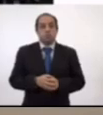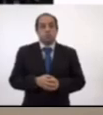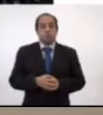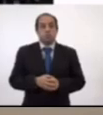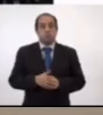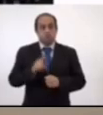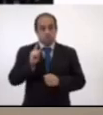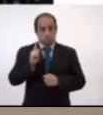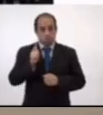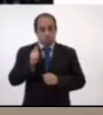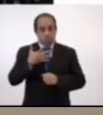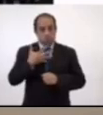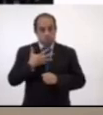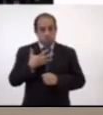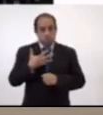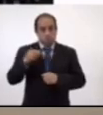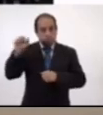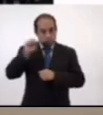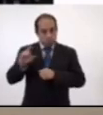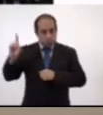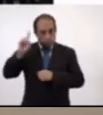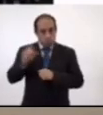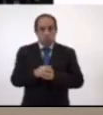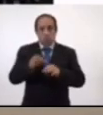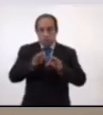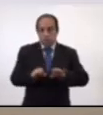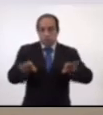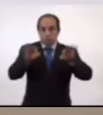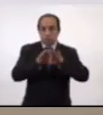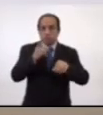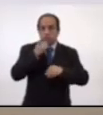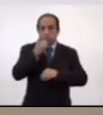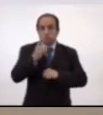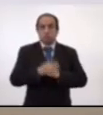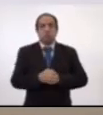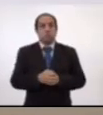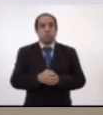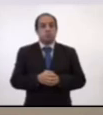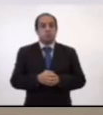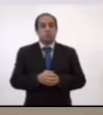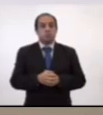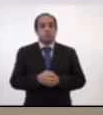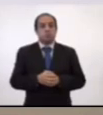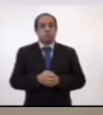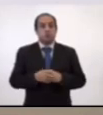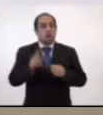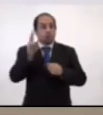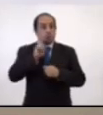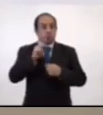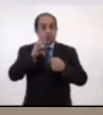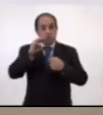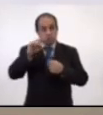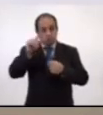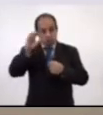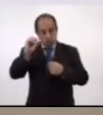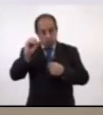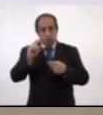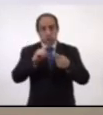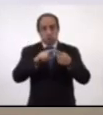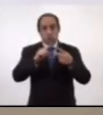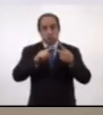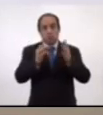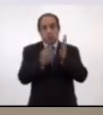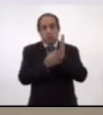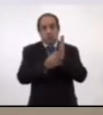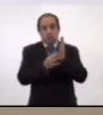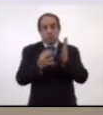este fin de semana. Importante señalar que las pruebas tanto de concreto como de metal serán sometidos